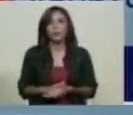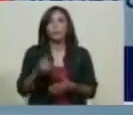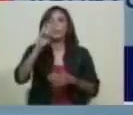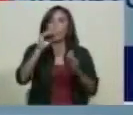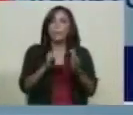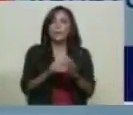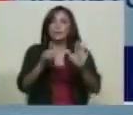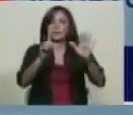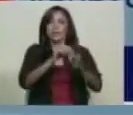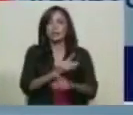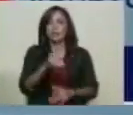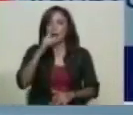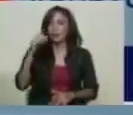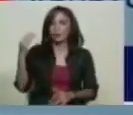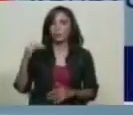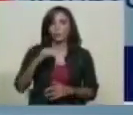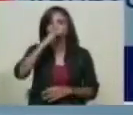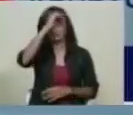2006,